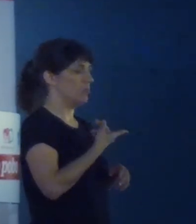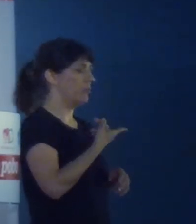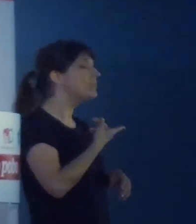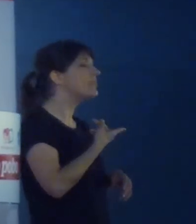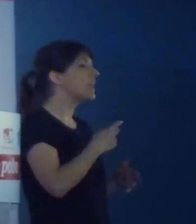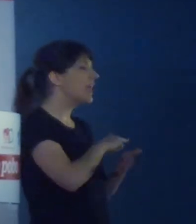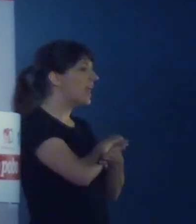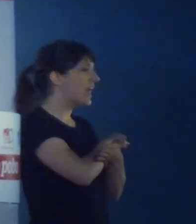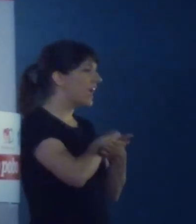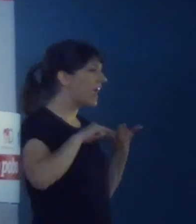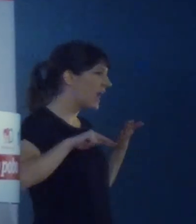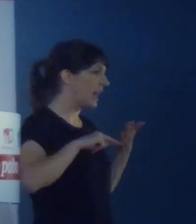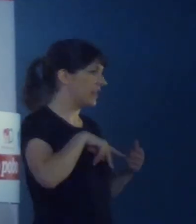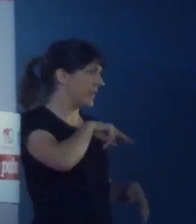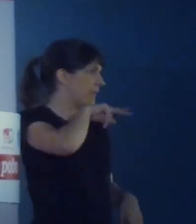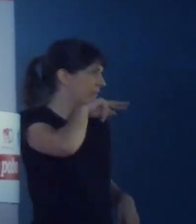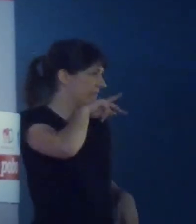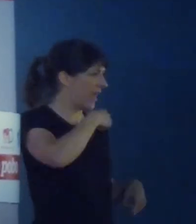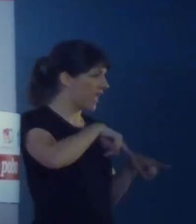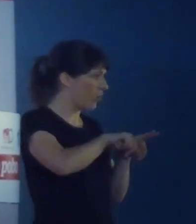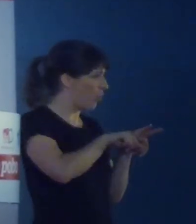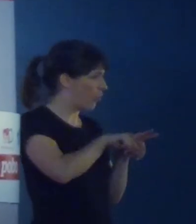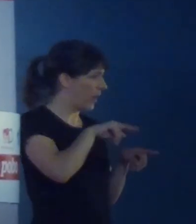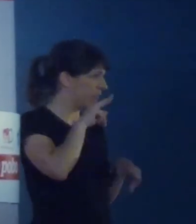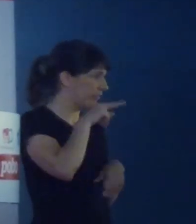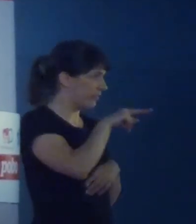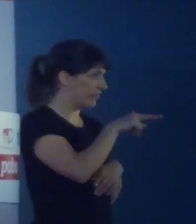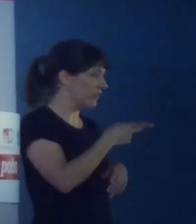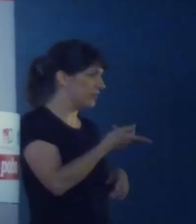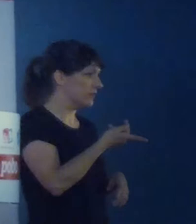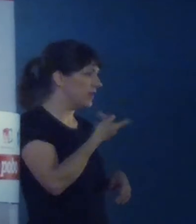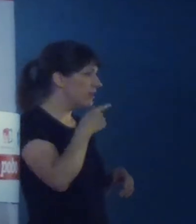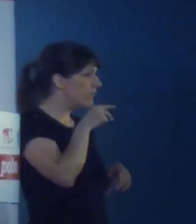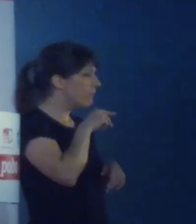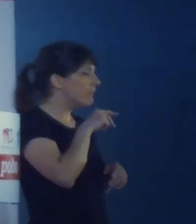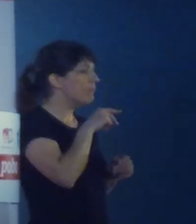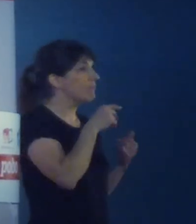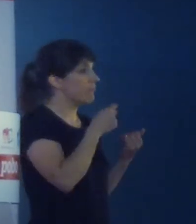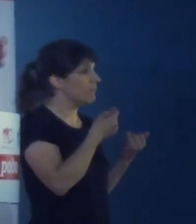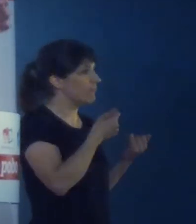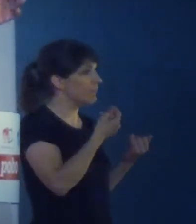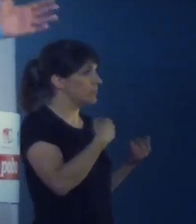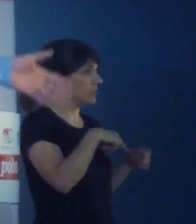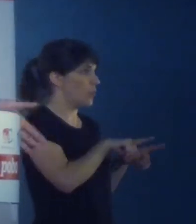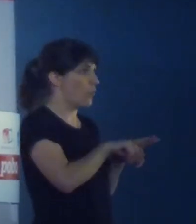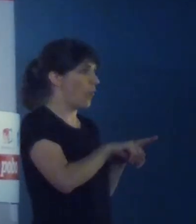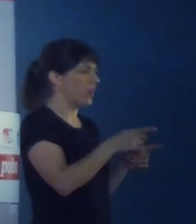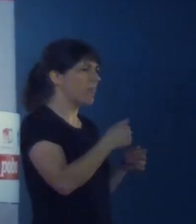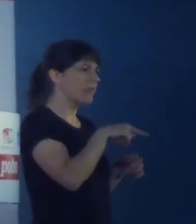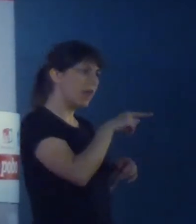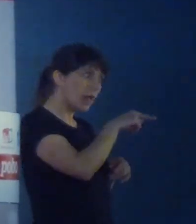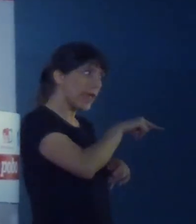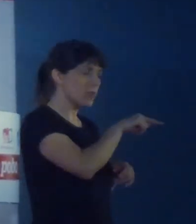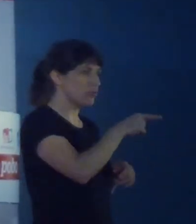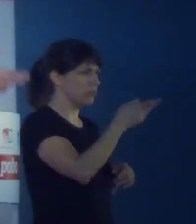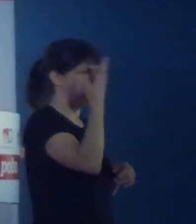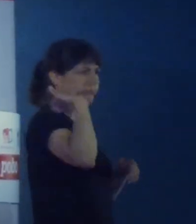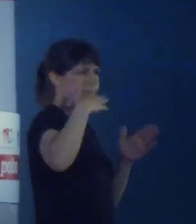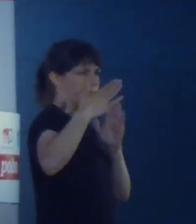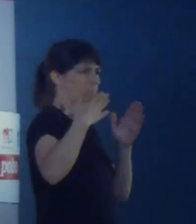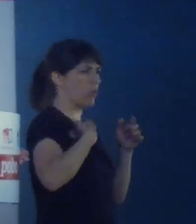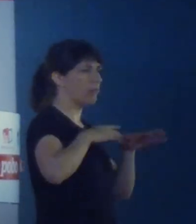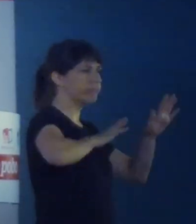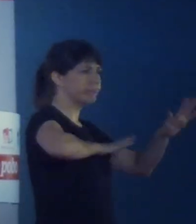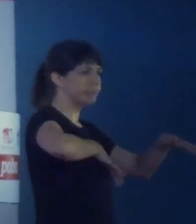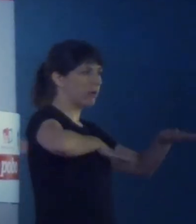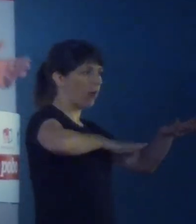Bífida, como os ofidios que ten unha lingua bífida, organizó aquella manifestación apoyada por Falange